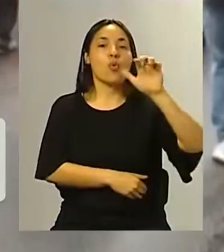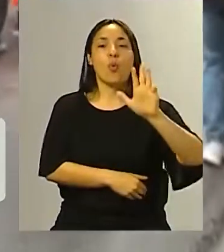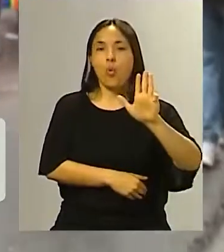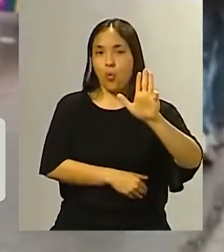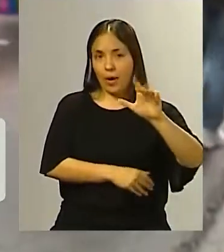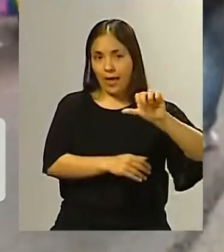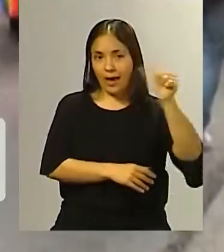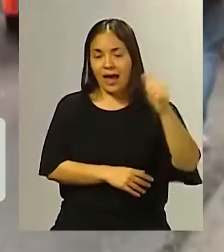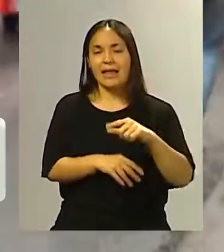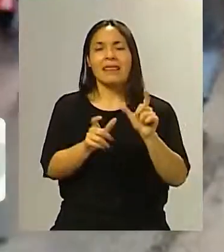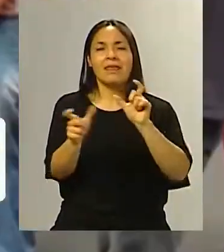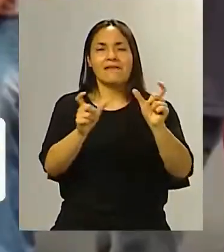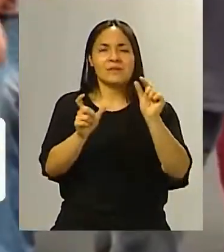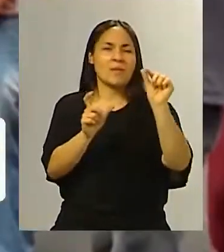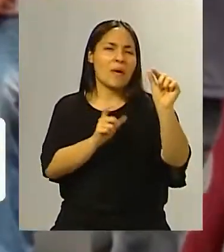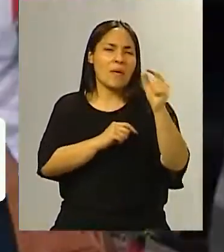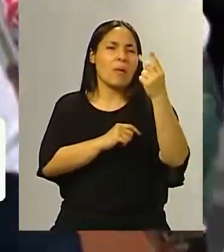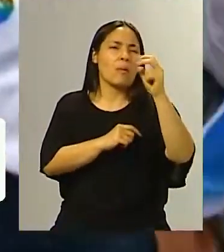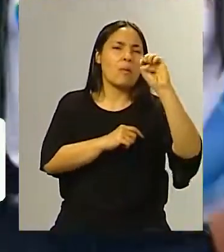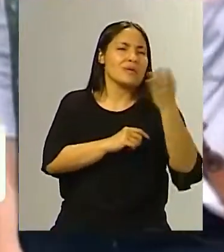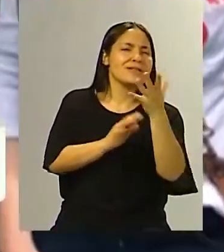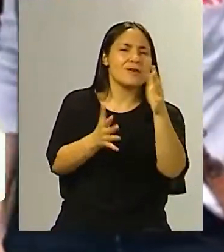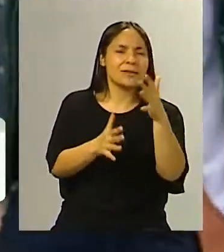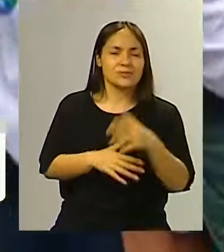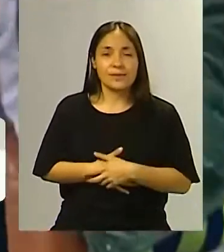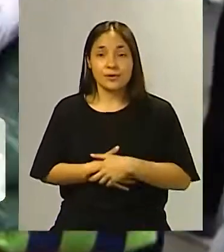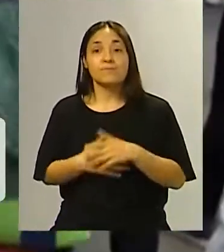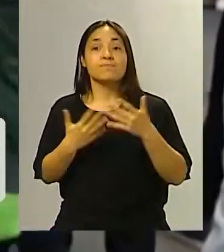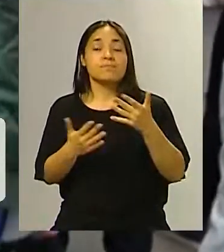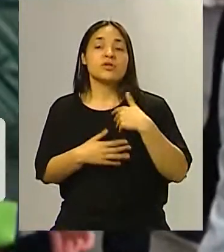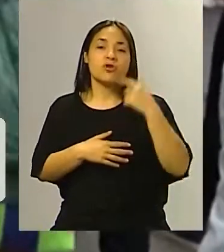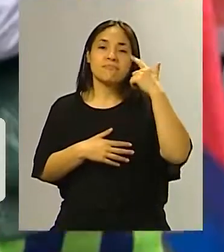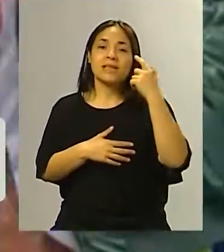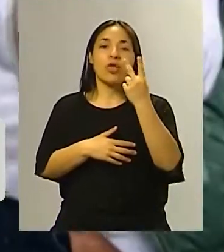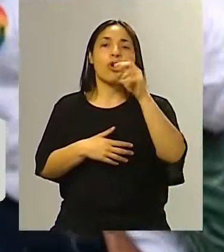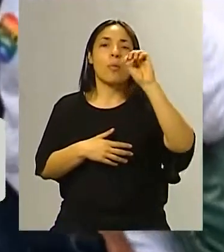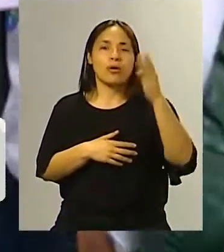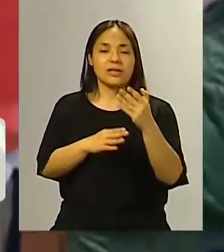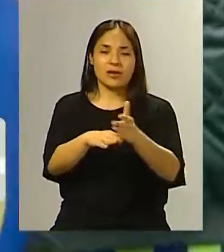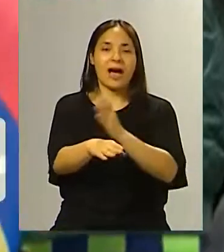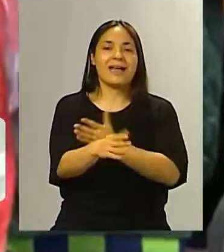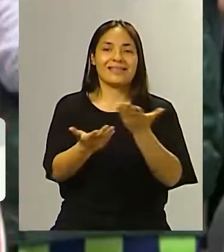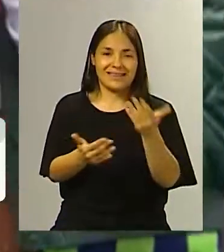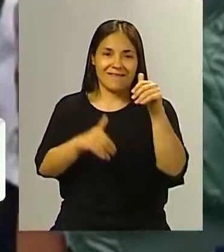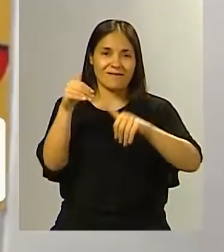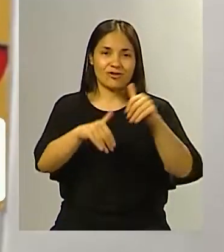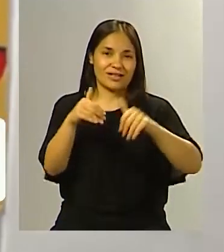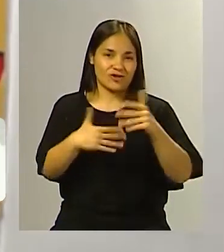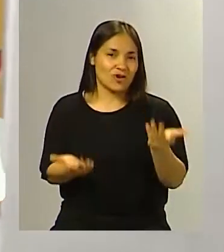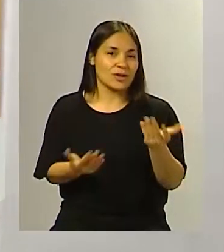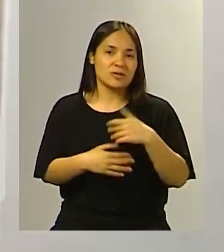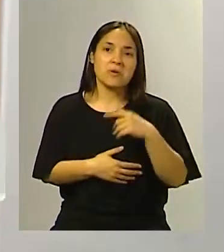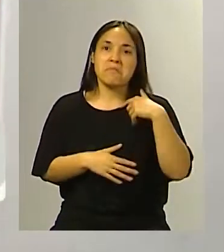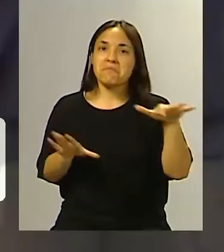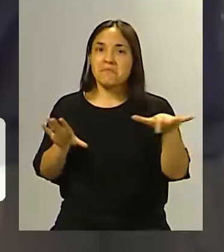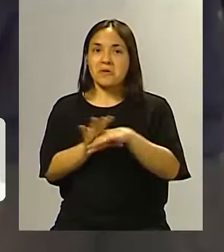poca diferencia, menos del 2%, ¿no? Sí. Yo había vaticinado que iba a ganar un 2% 2 días antes, después de ver el debate, así que estuve